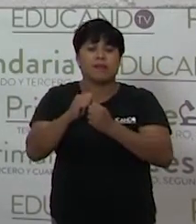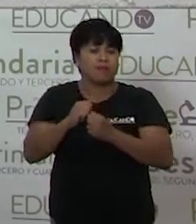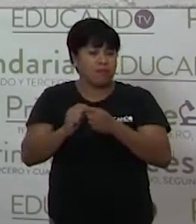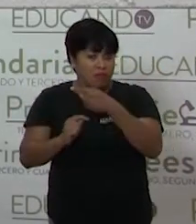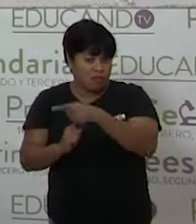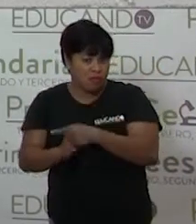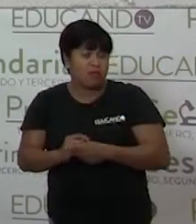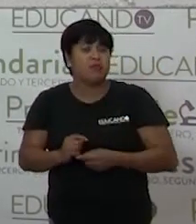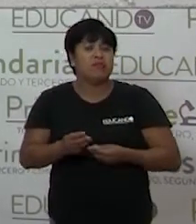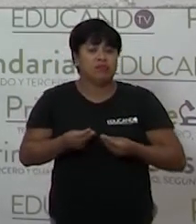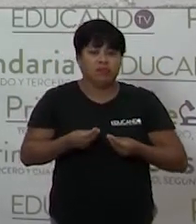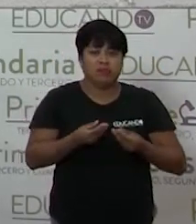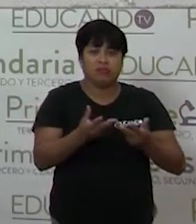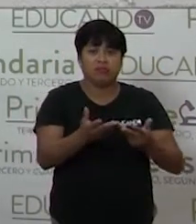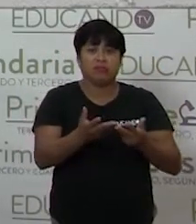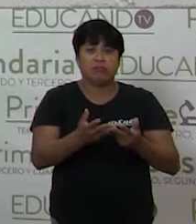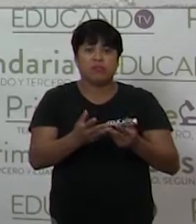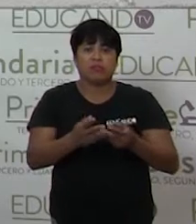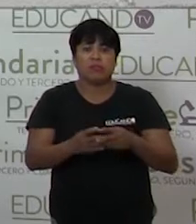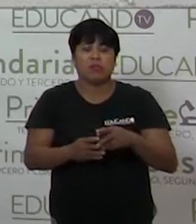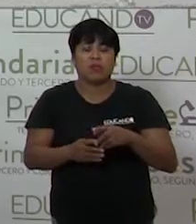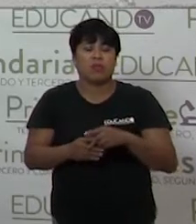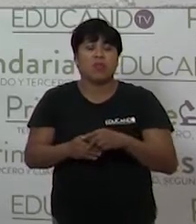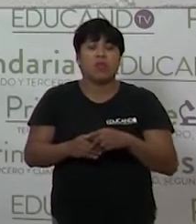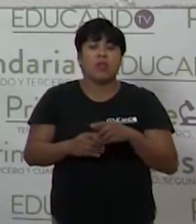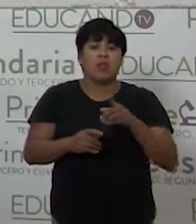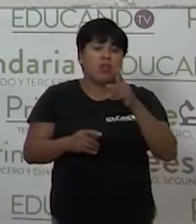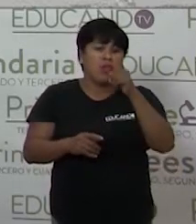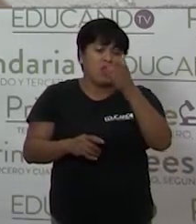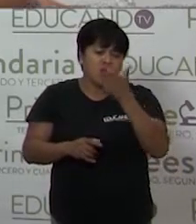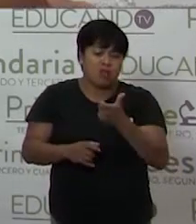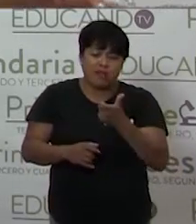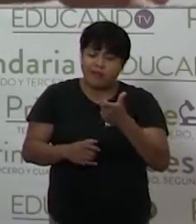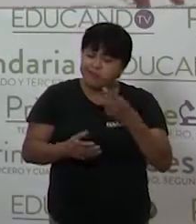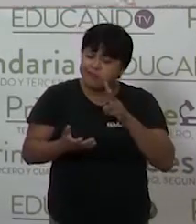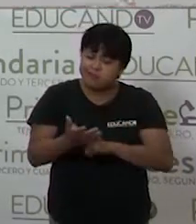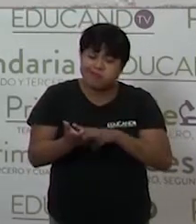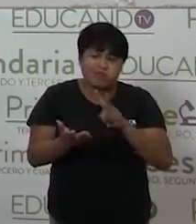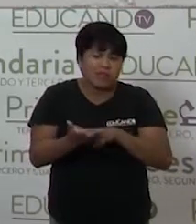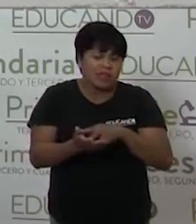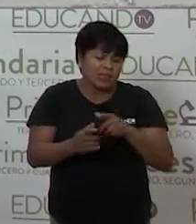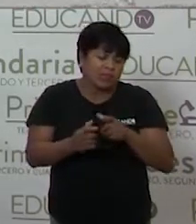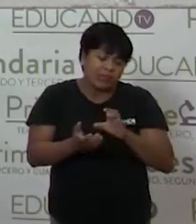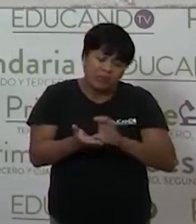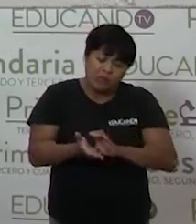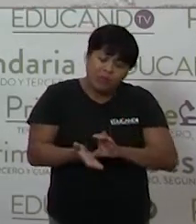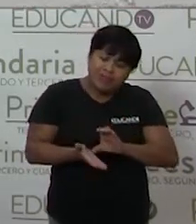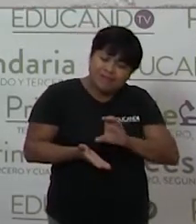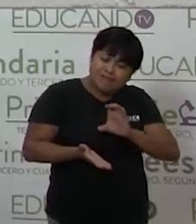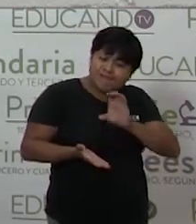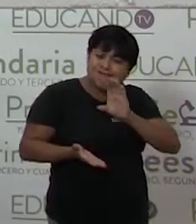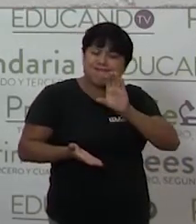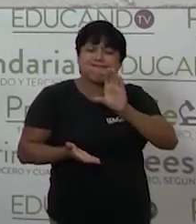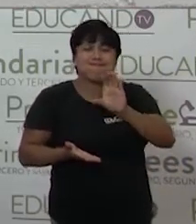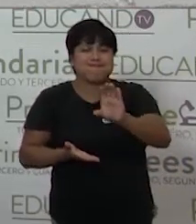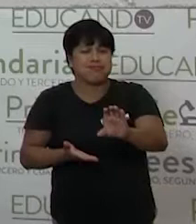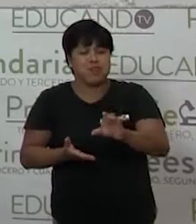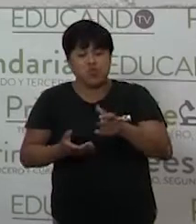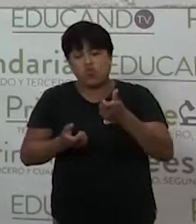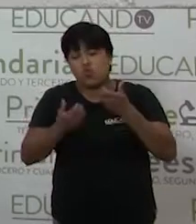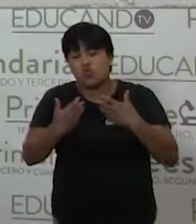y ofreció una cantidad gran ciudad de gran